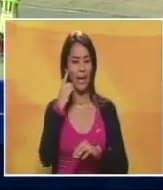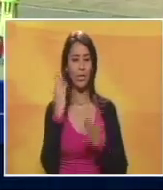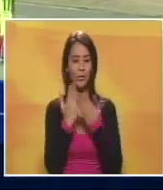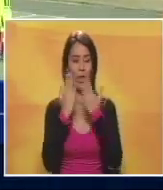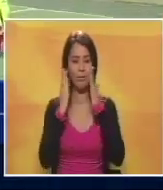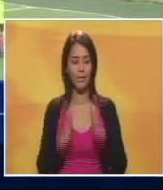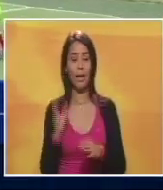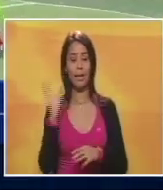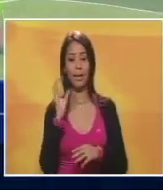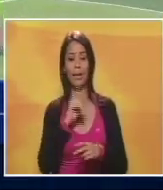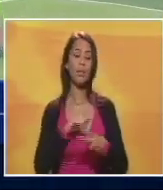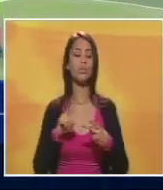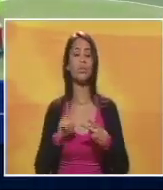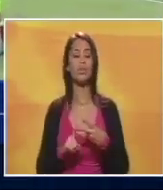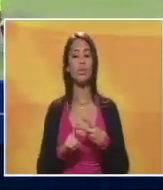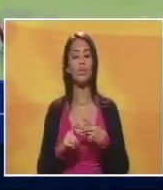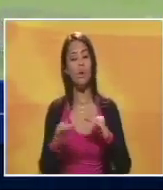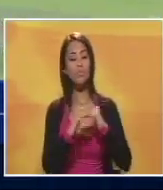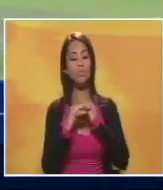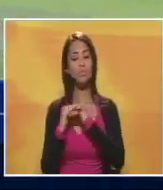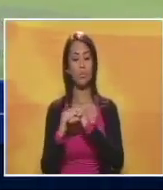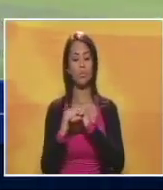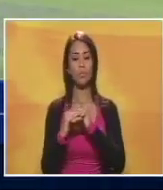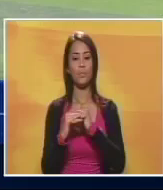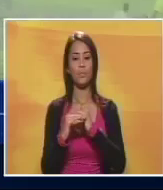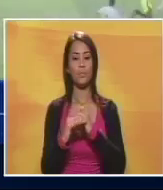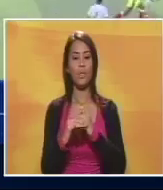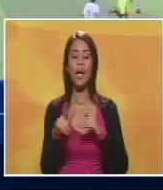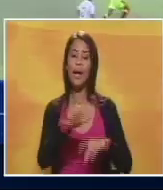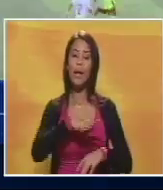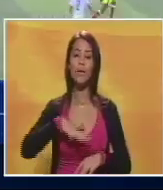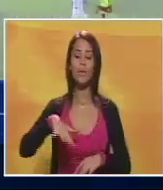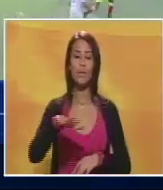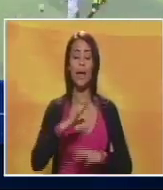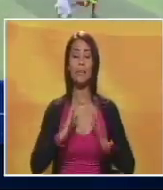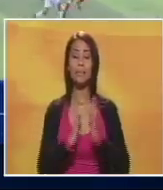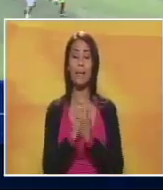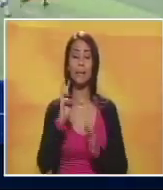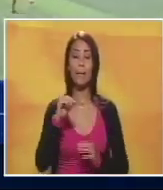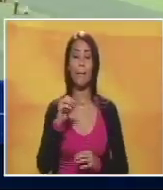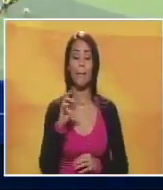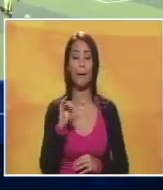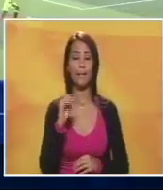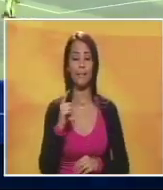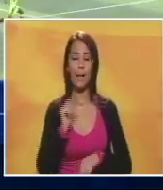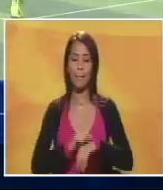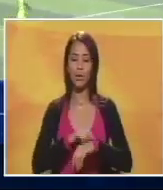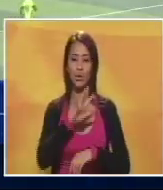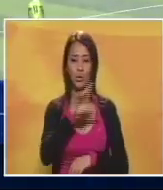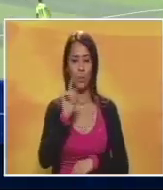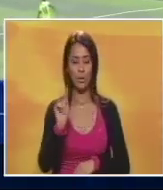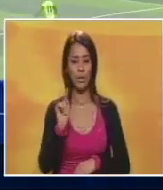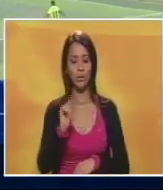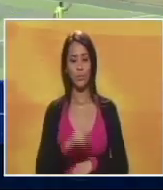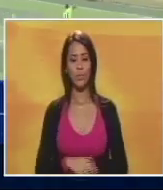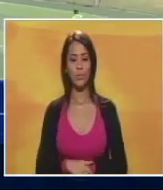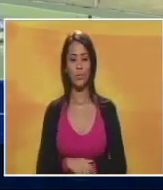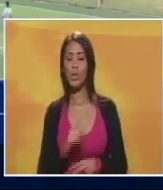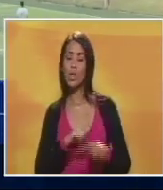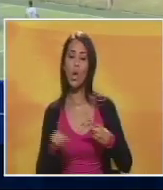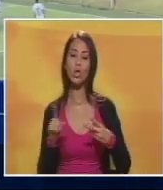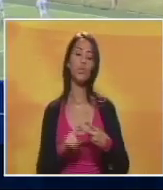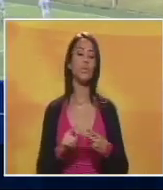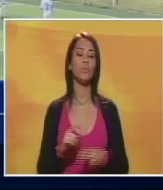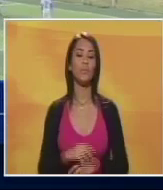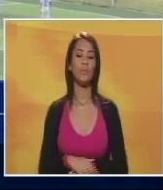Caracas y Aragua Fútbol Club empataron a un tanto en el campo de la Universidad Santa María. Yonder Silva al minuto 51 adelantó a los académicos, mientras que